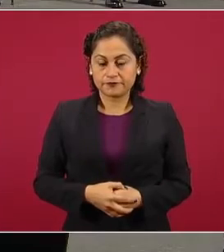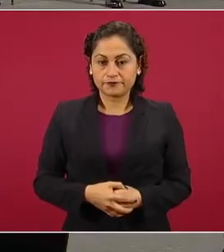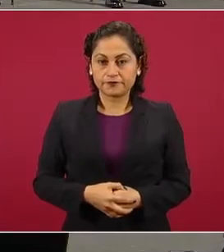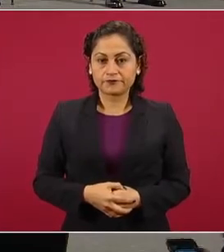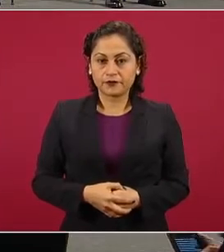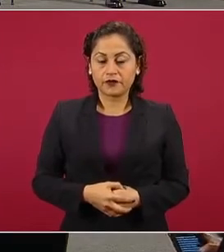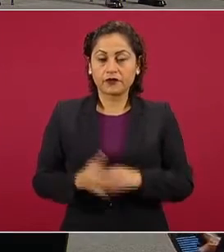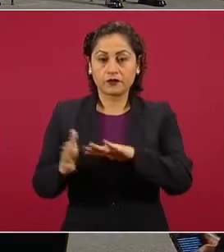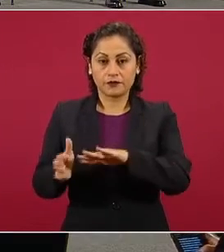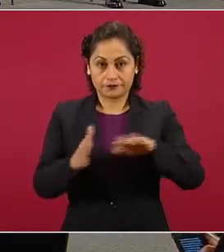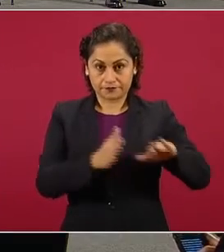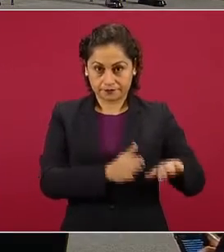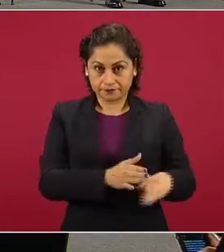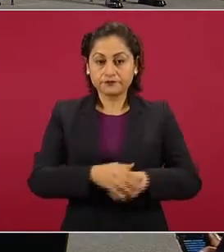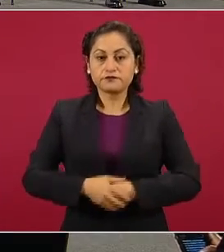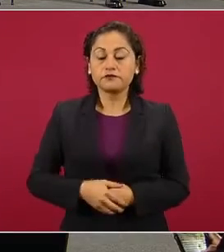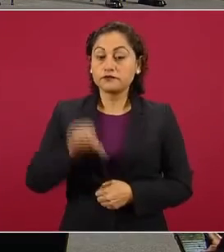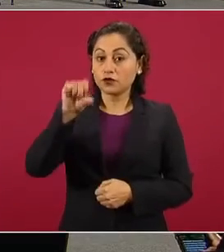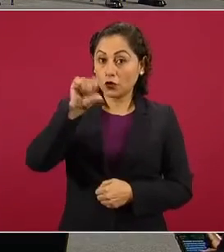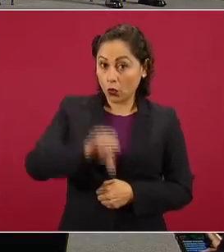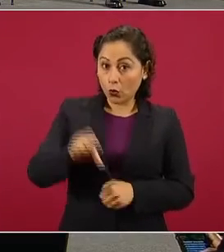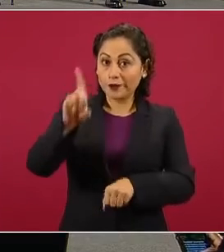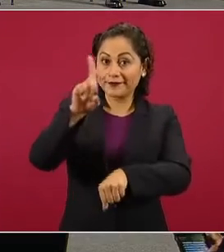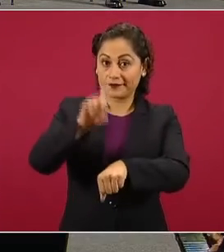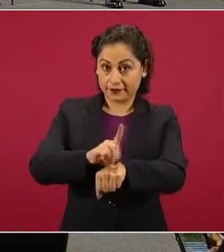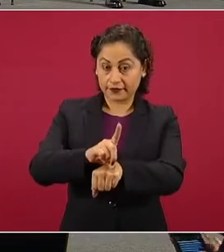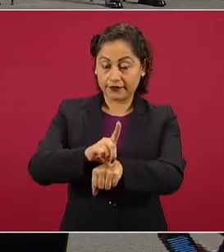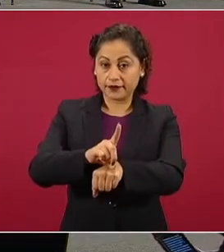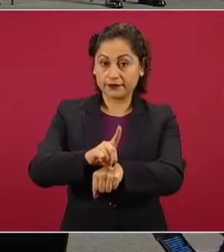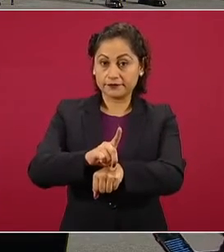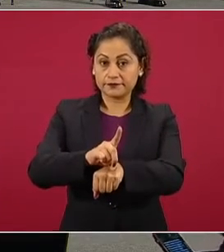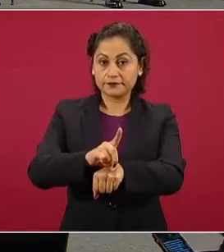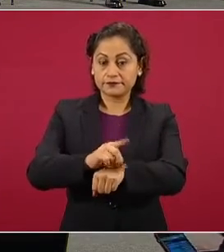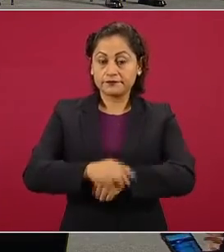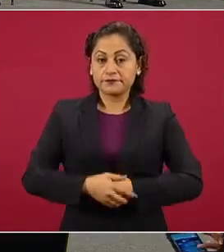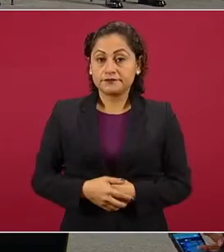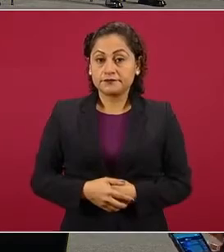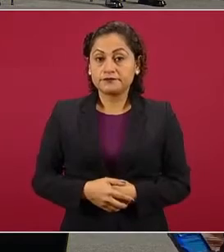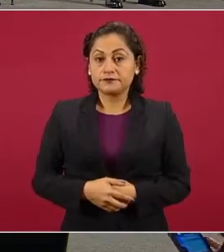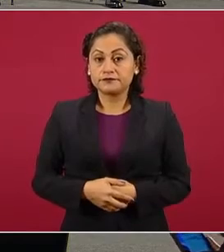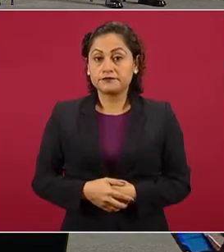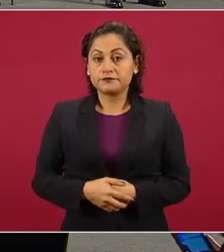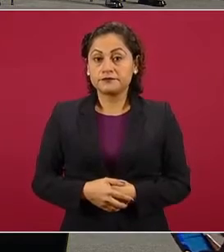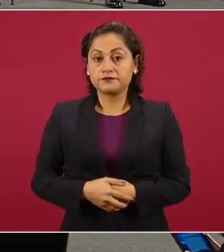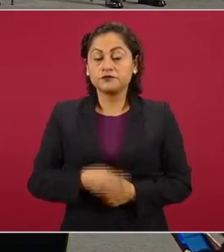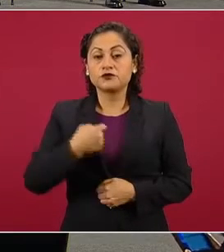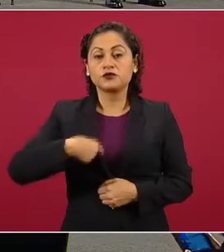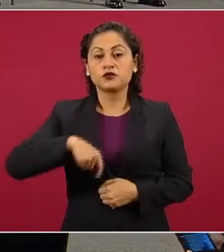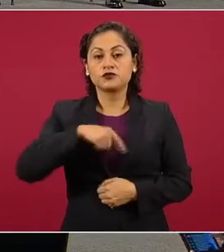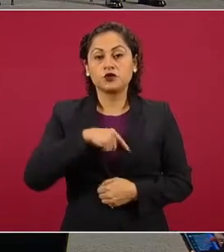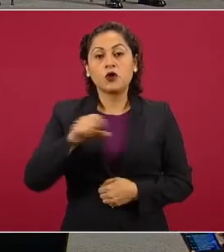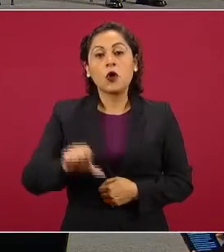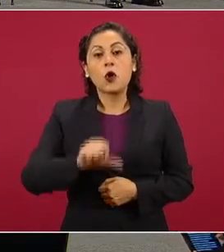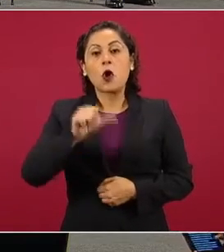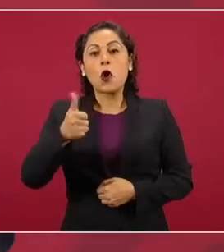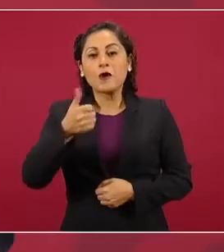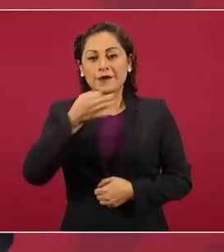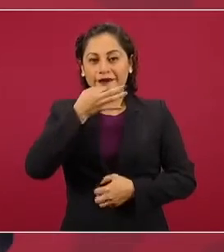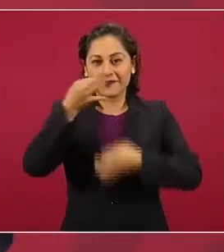Vamos el día de hoy también a dar otra muy buena noticia